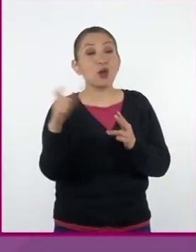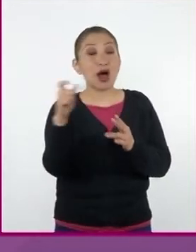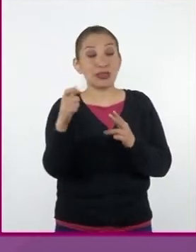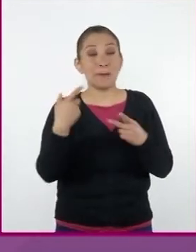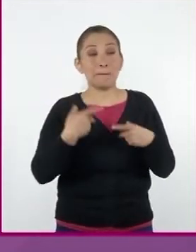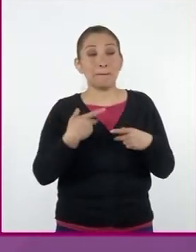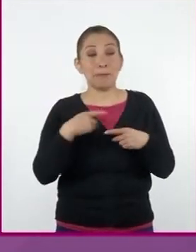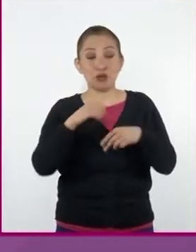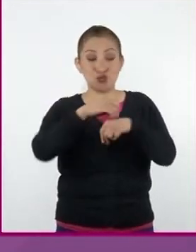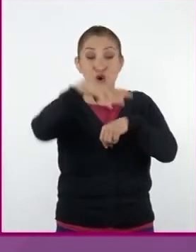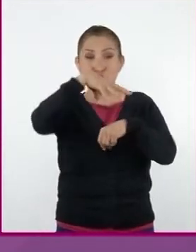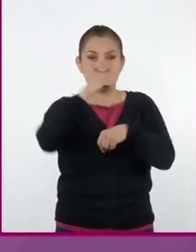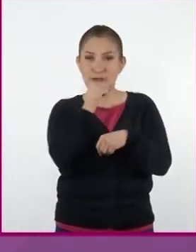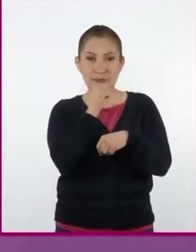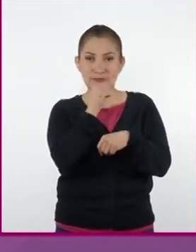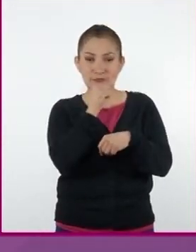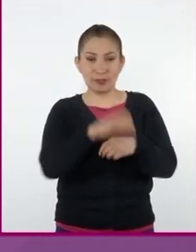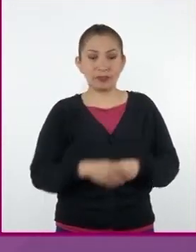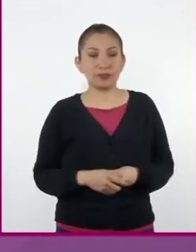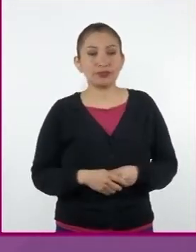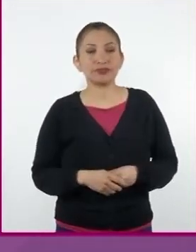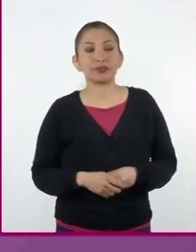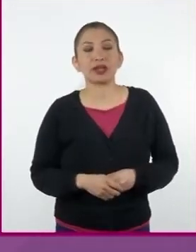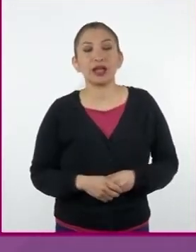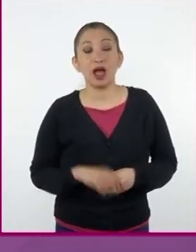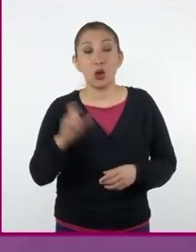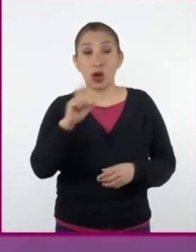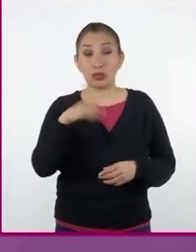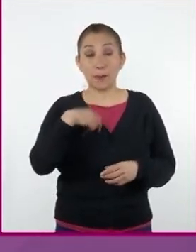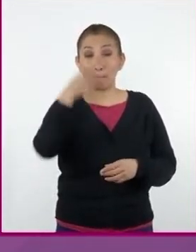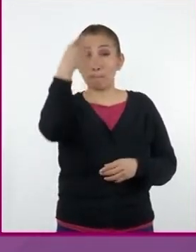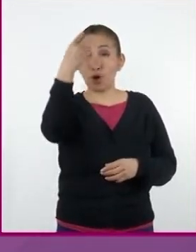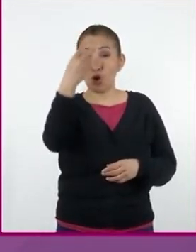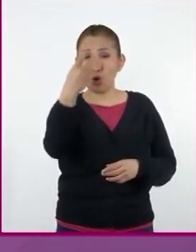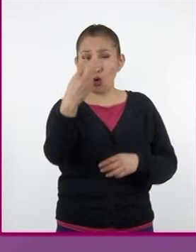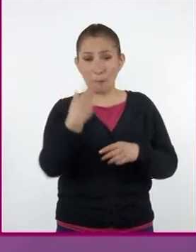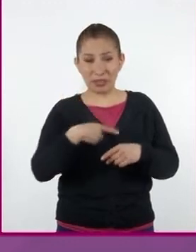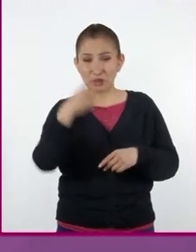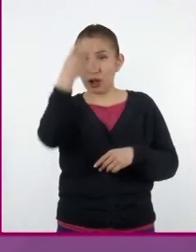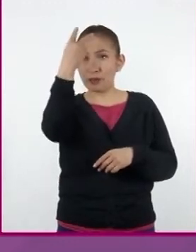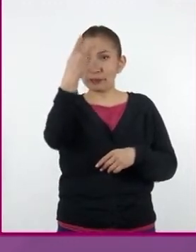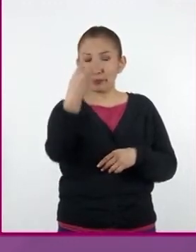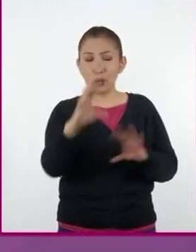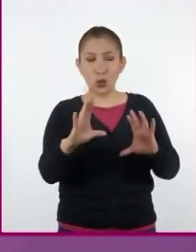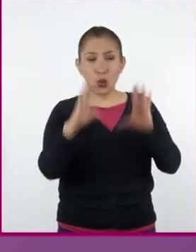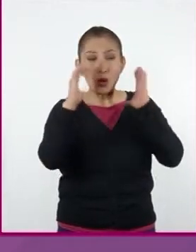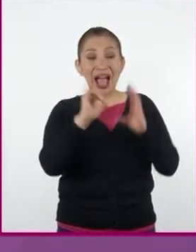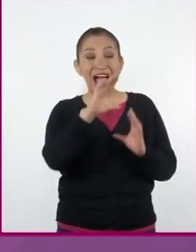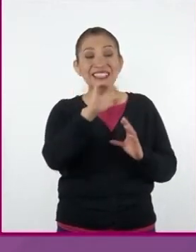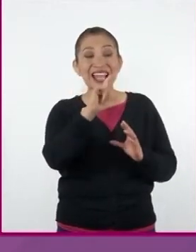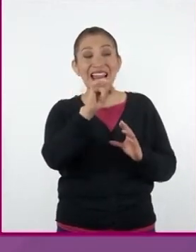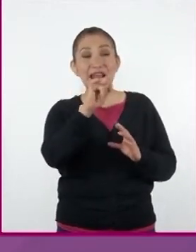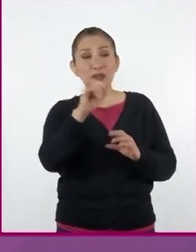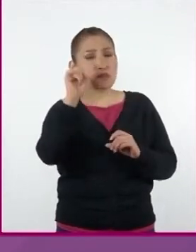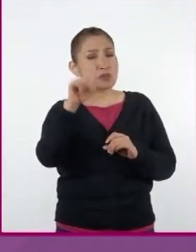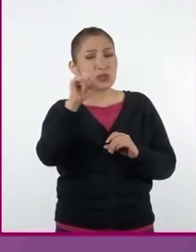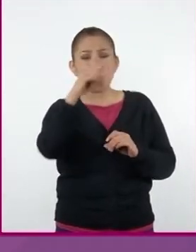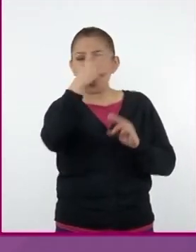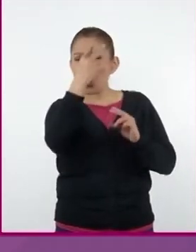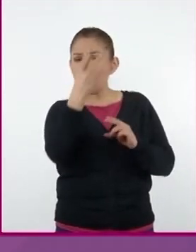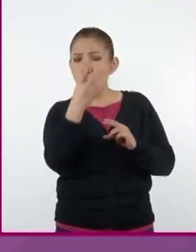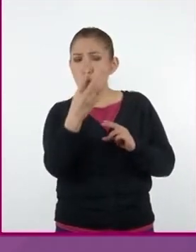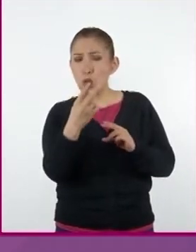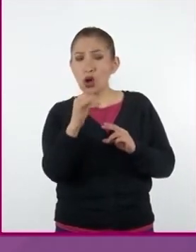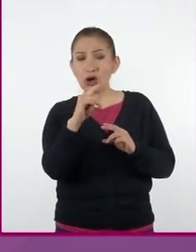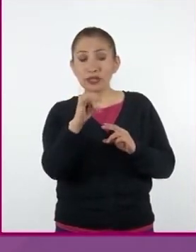el paracaídas no se ha abierto. Al ir cayendo el paracaidista, su aceleración es constante, esto debido